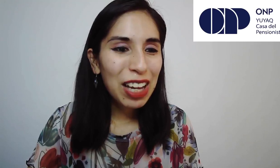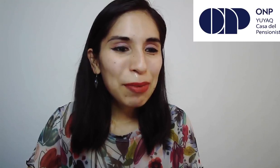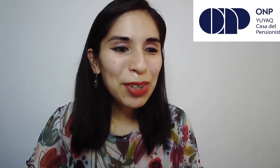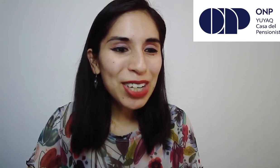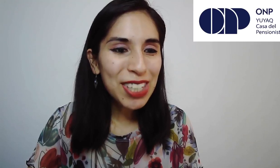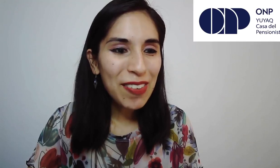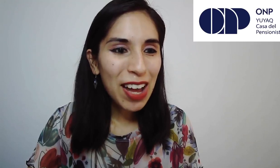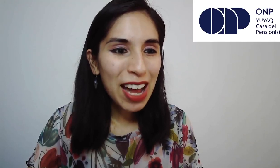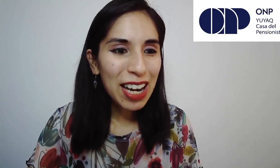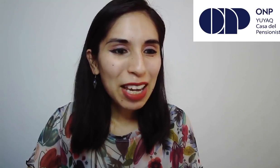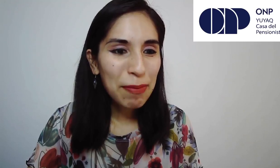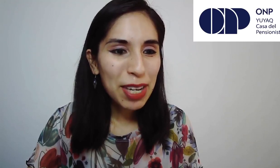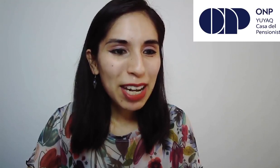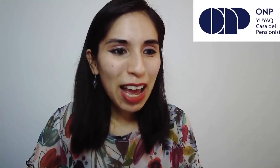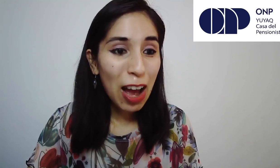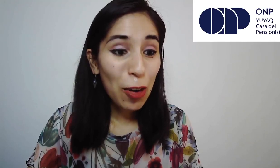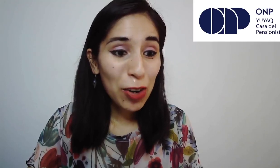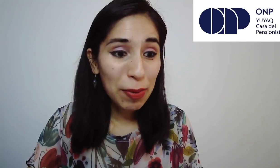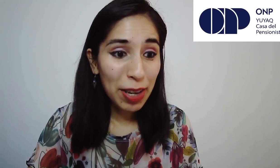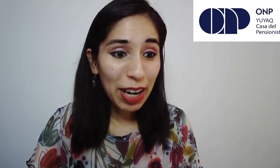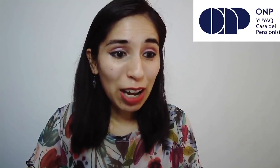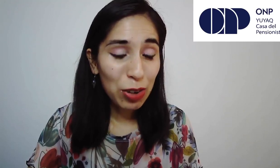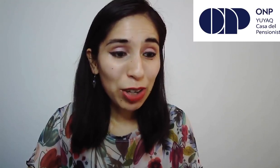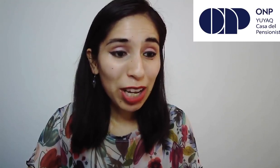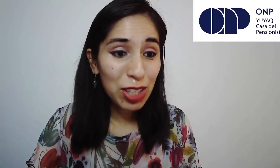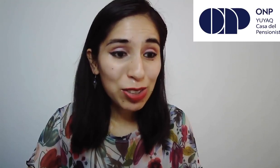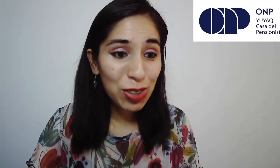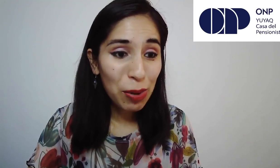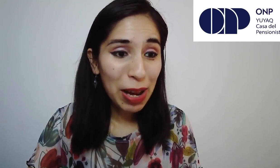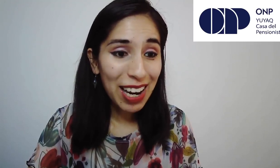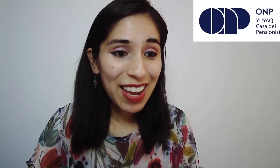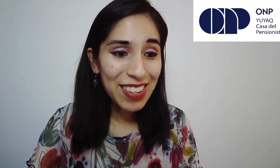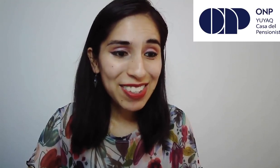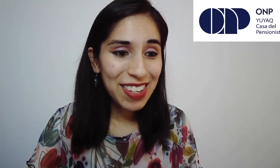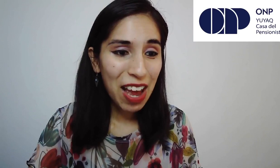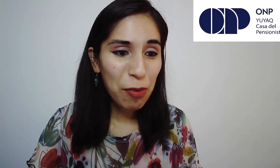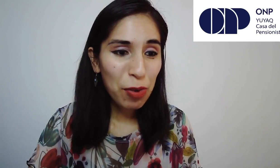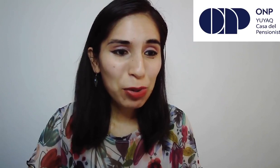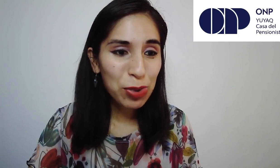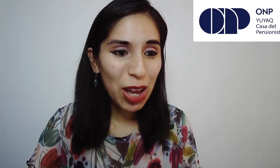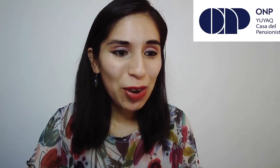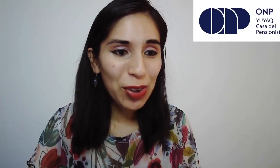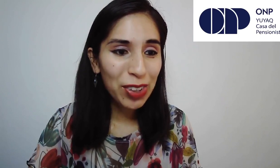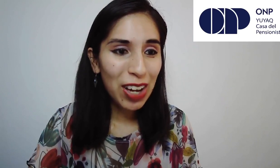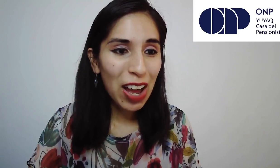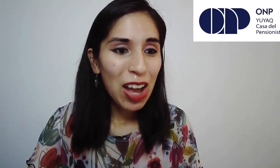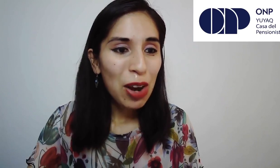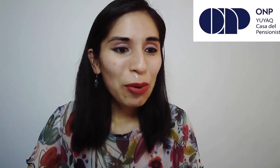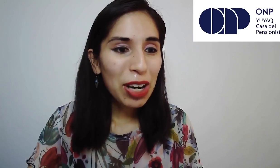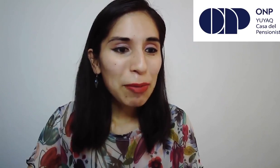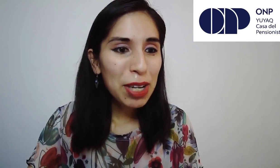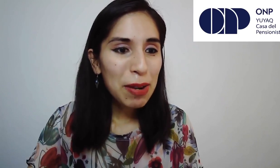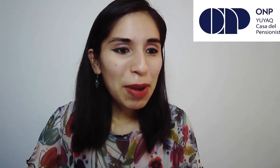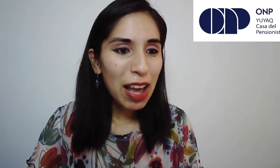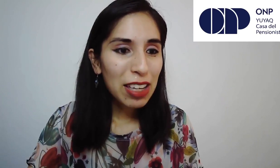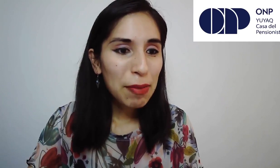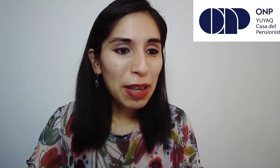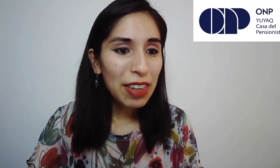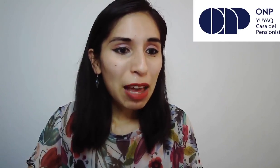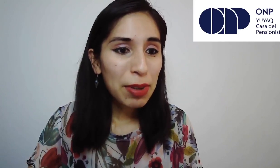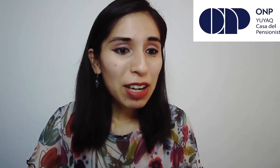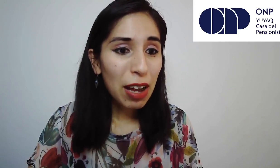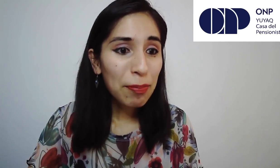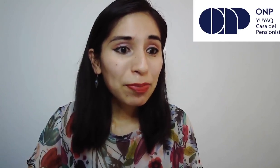elviro las aval emilia olivera lorenzo valencia fausta horna juana vilma